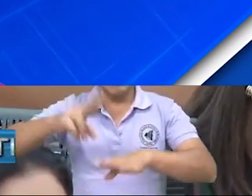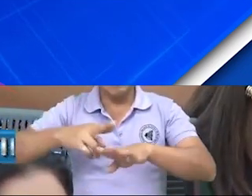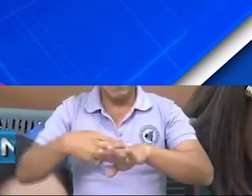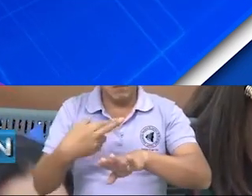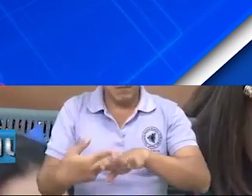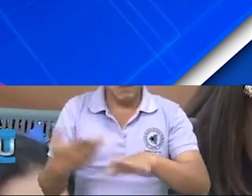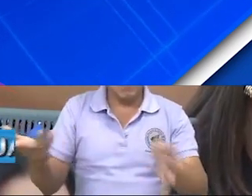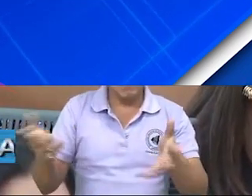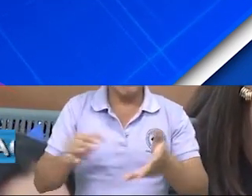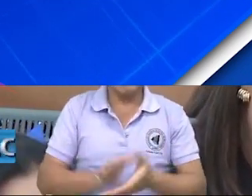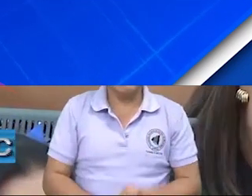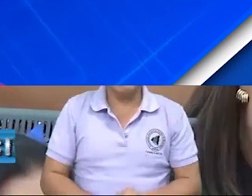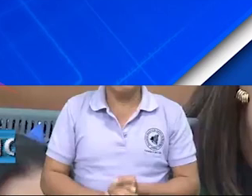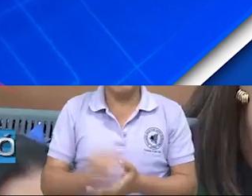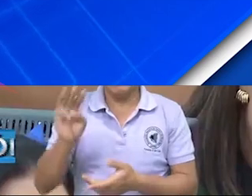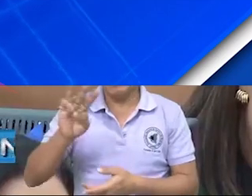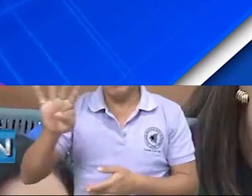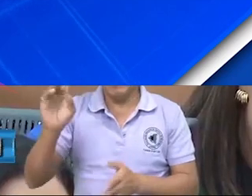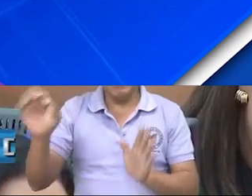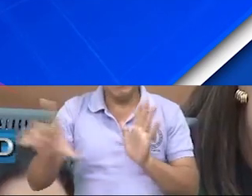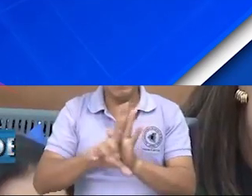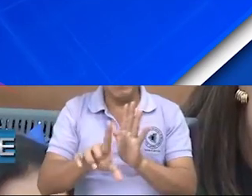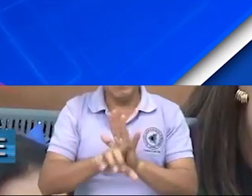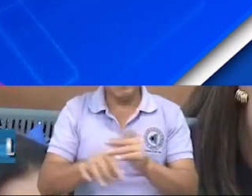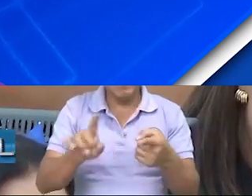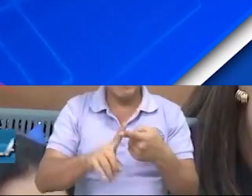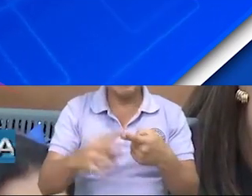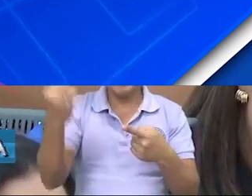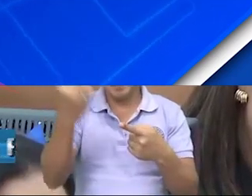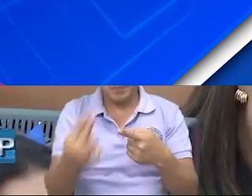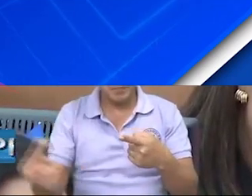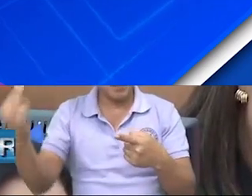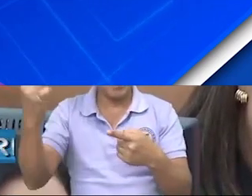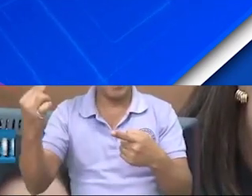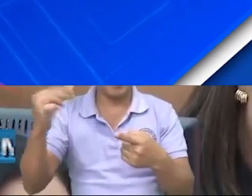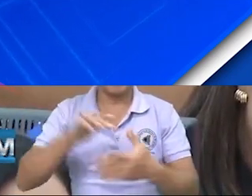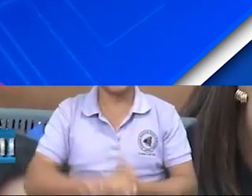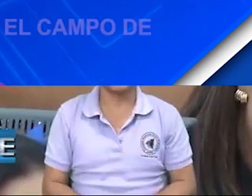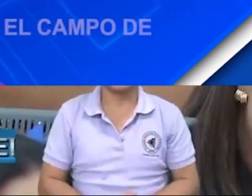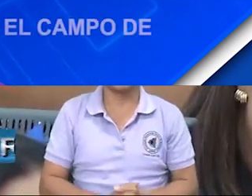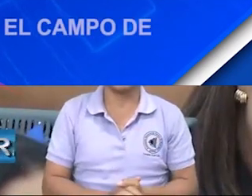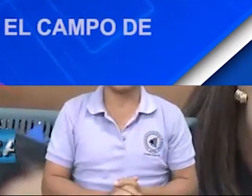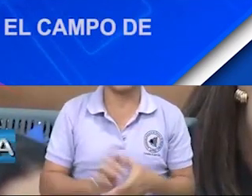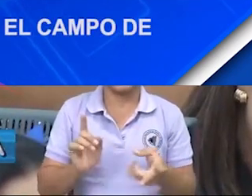normas, tanto normas vigentes,